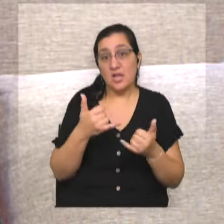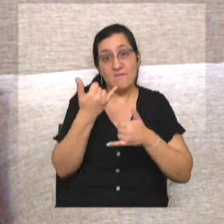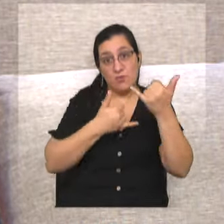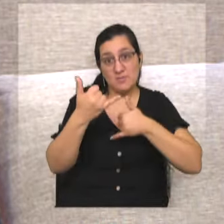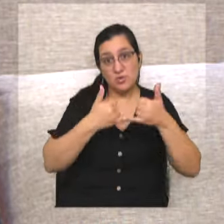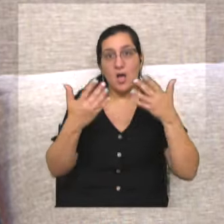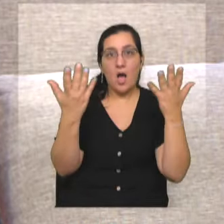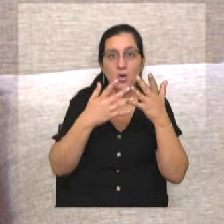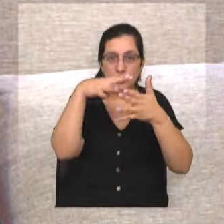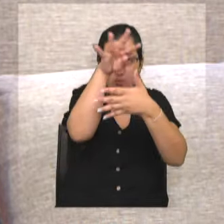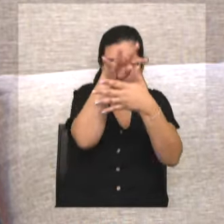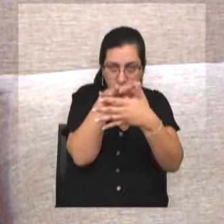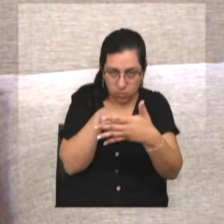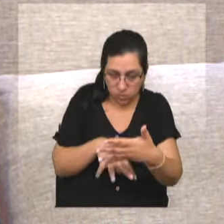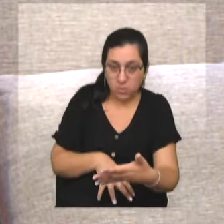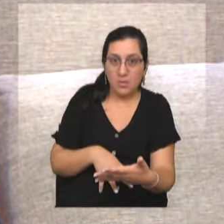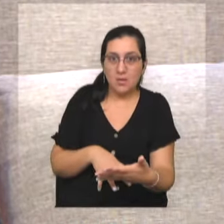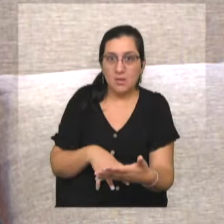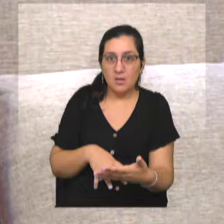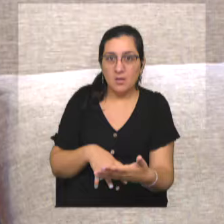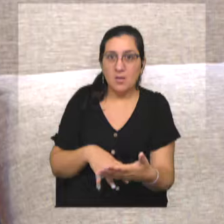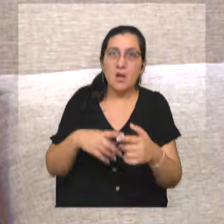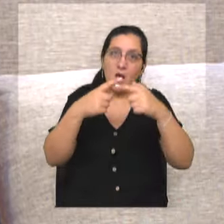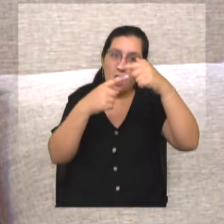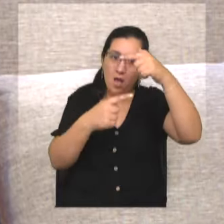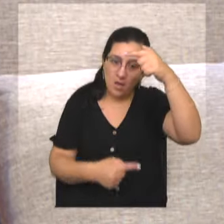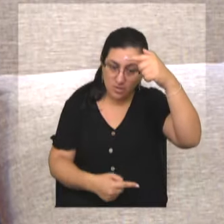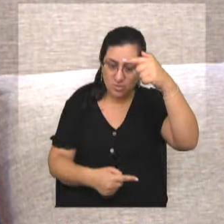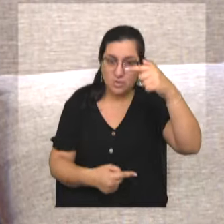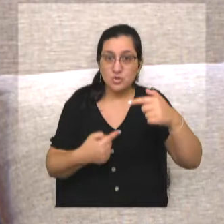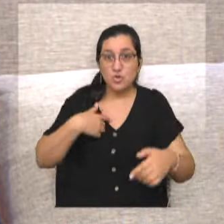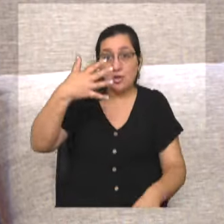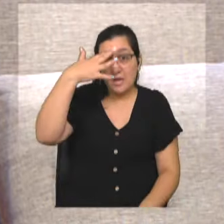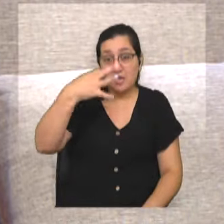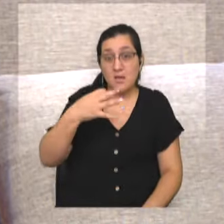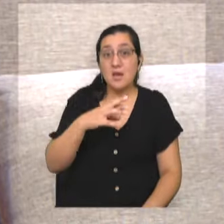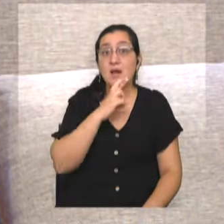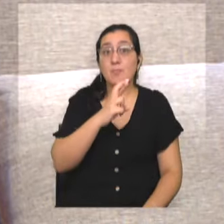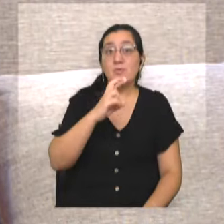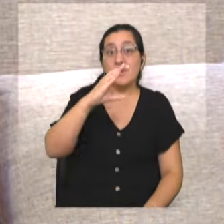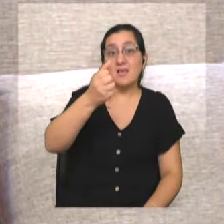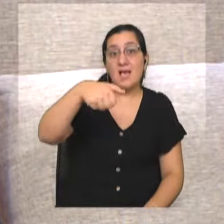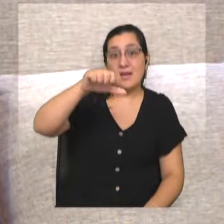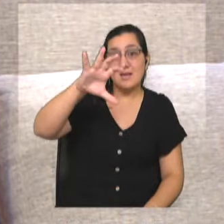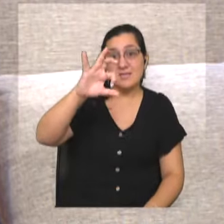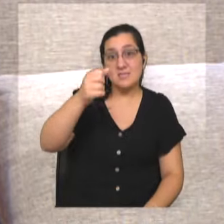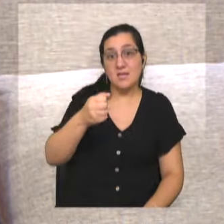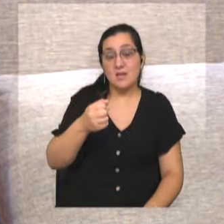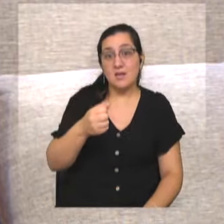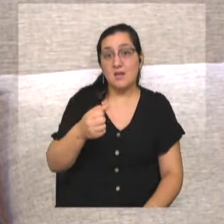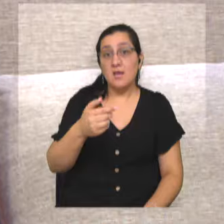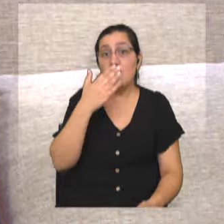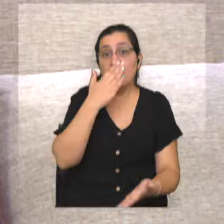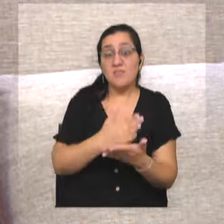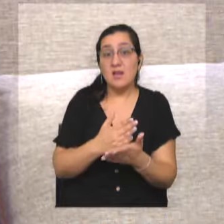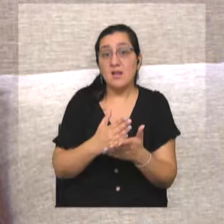información. Y ahora me leí toda una nota del País, porque les creí que la respuesta de Canessa, y en la última parte dice que no, que